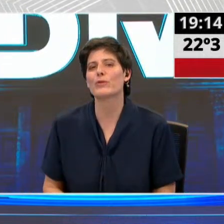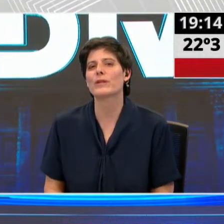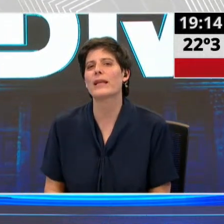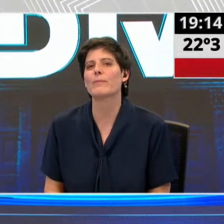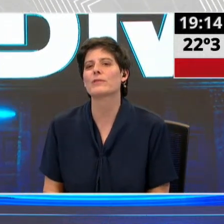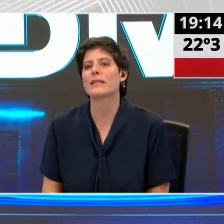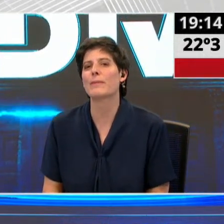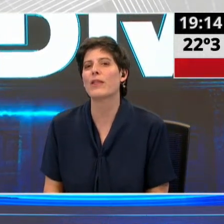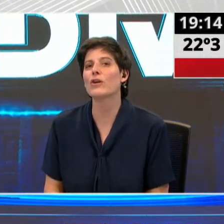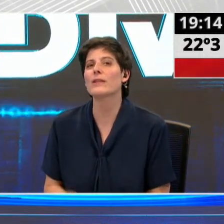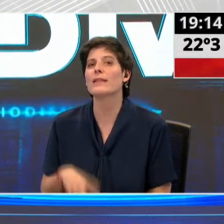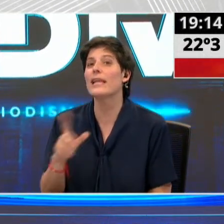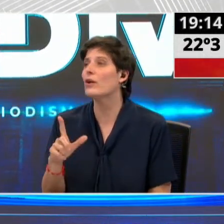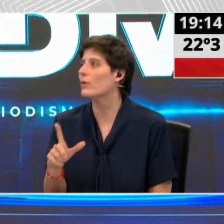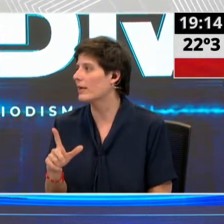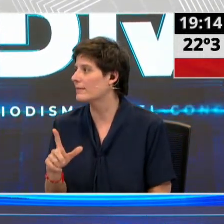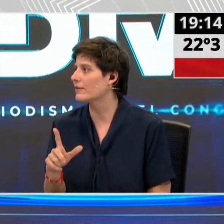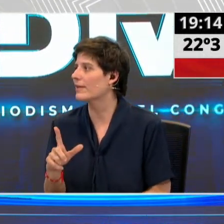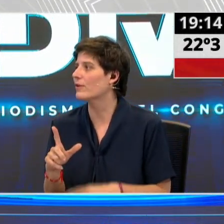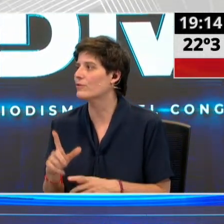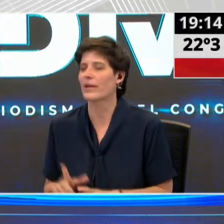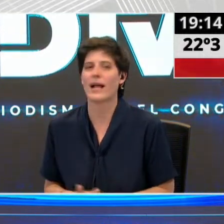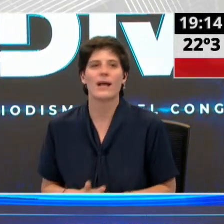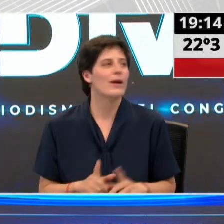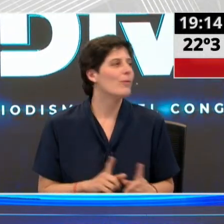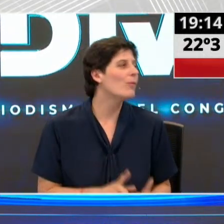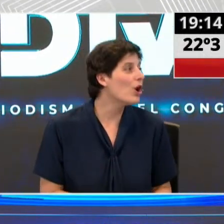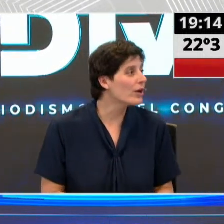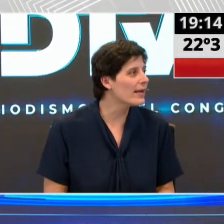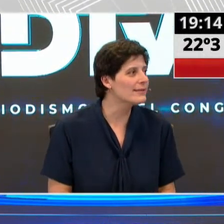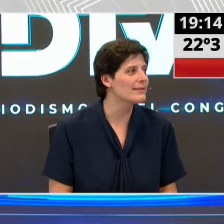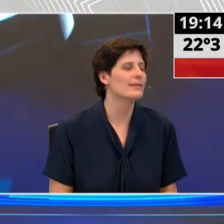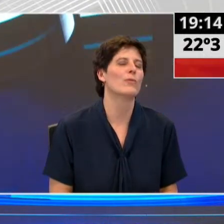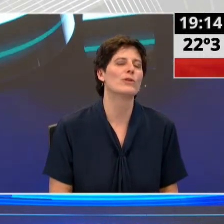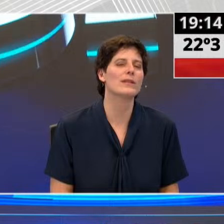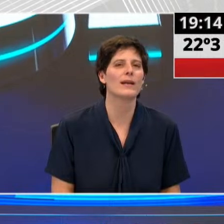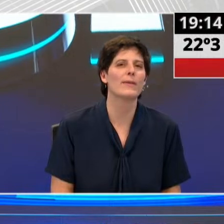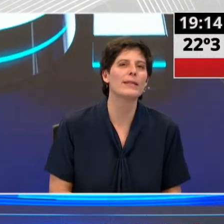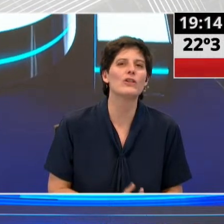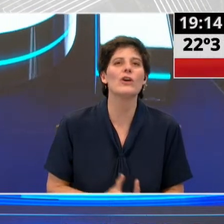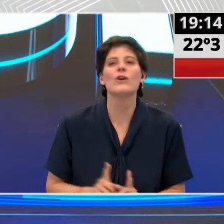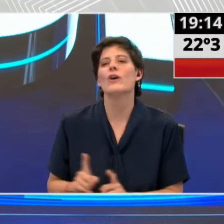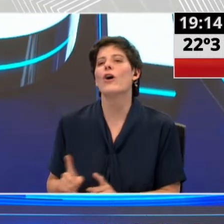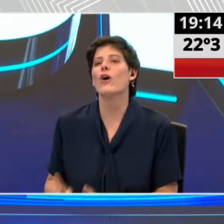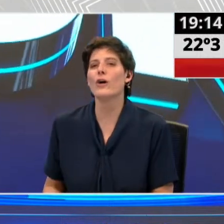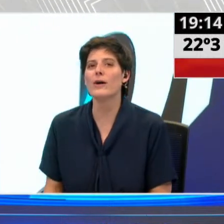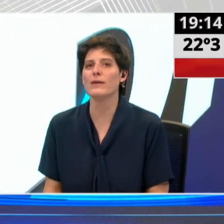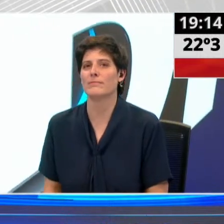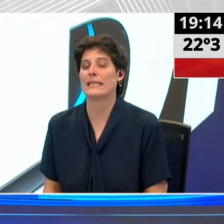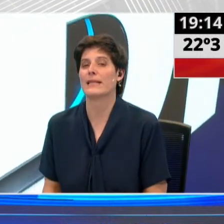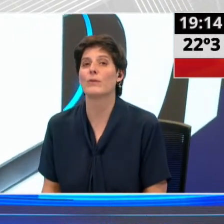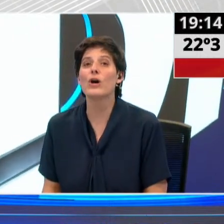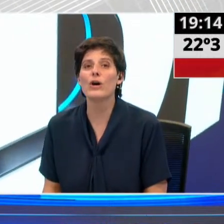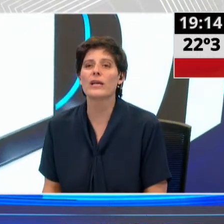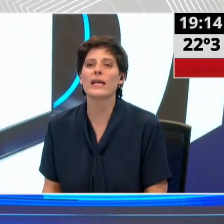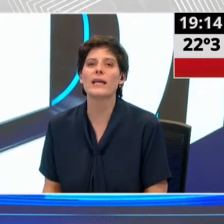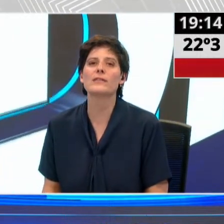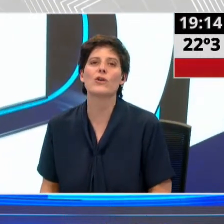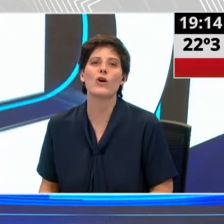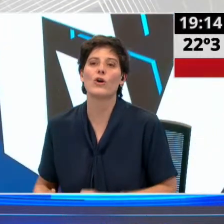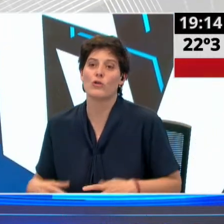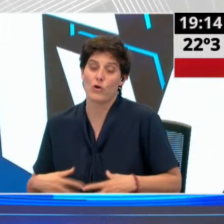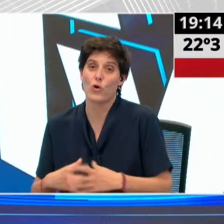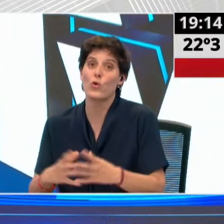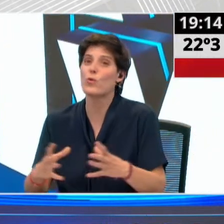la proporcionalidad por sistema DONT de los bloques. Entonces la discusión era bloques, como dice el reglamento, o